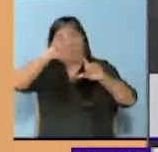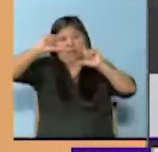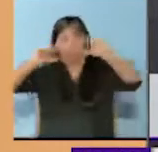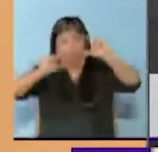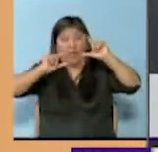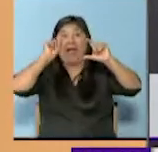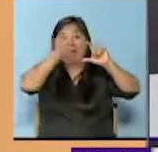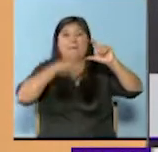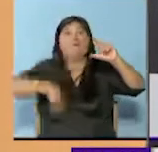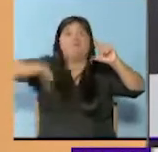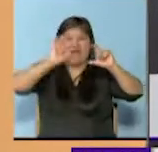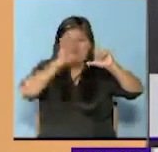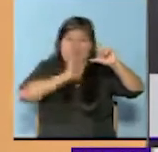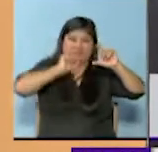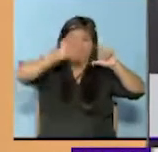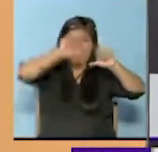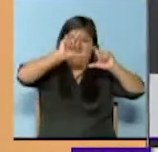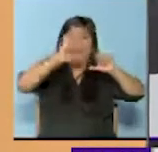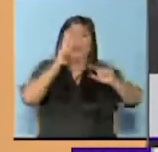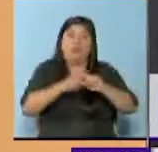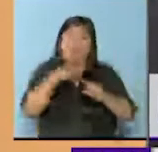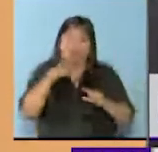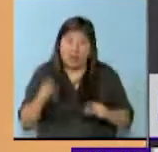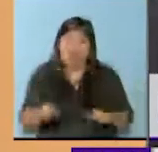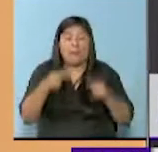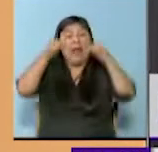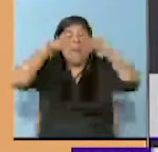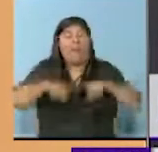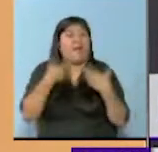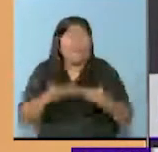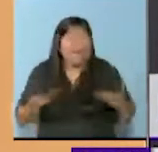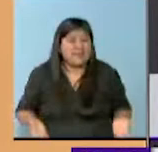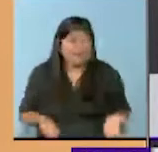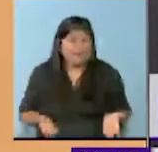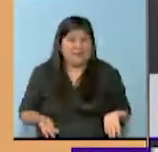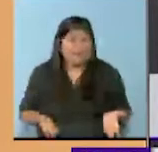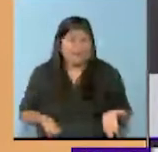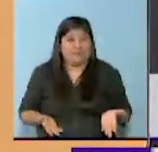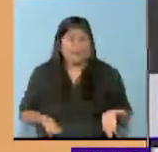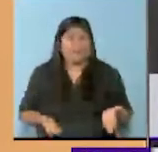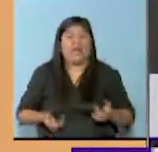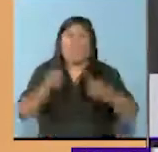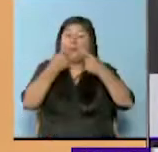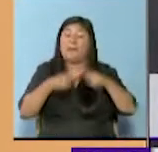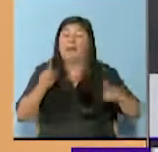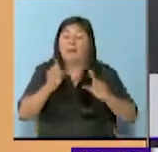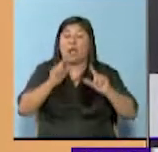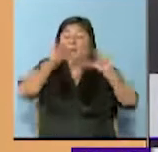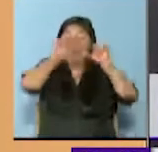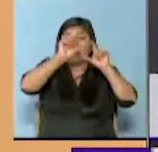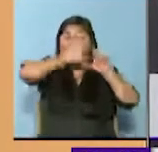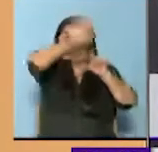familiar. Lo que se hace ahora, por eso te decía que se achica, es, de distintos modos lo hacen. Primero,